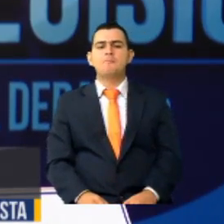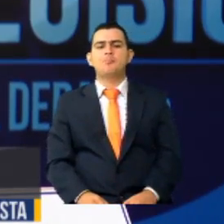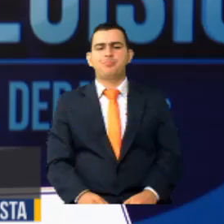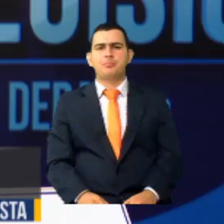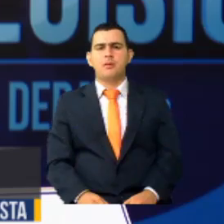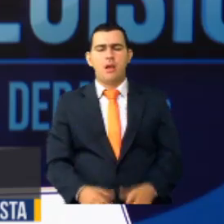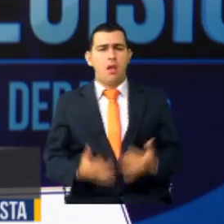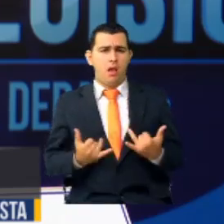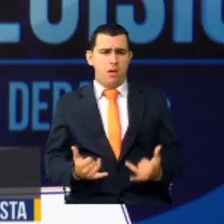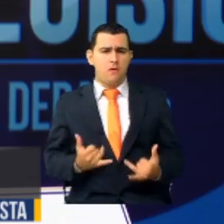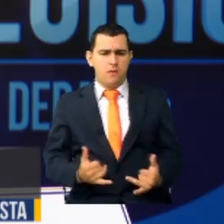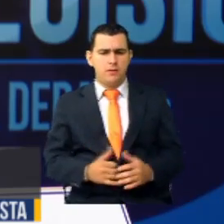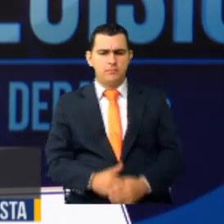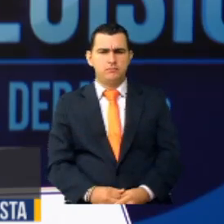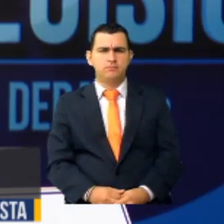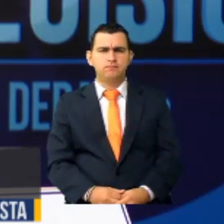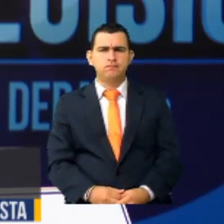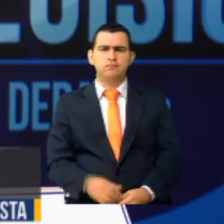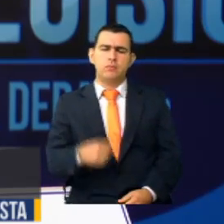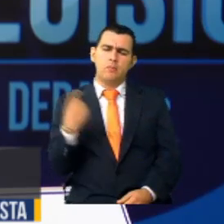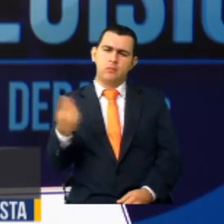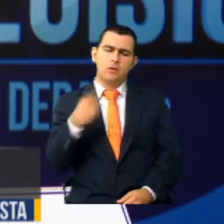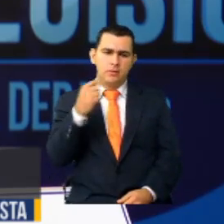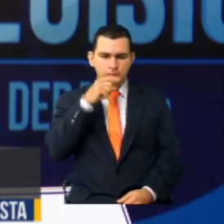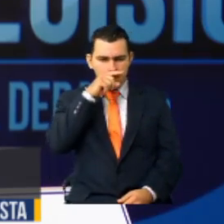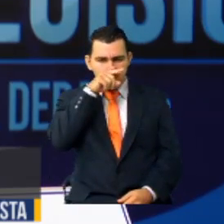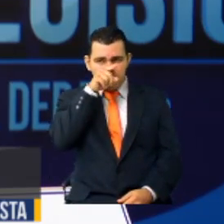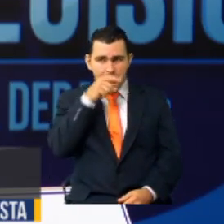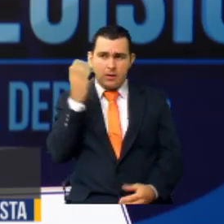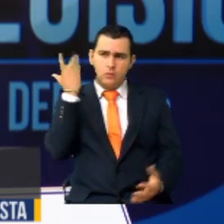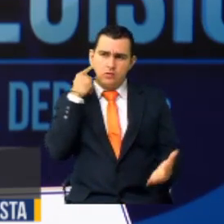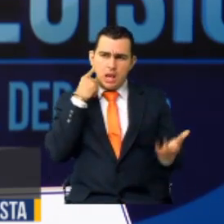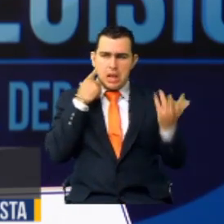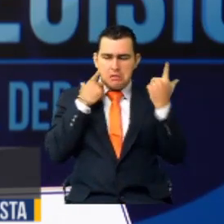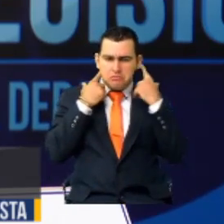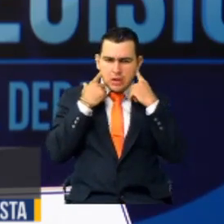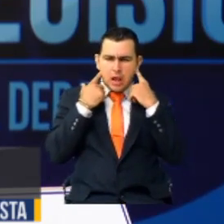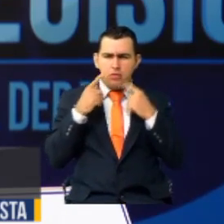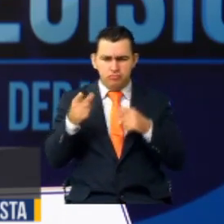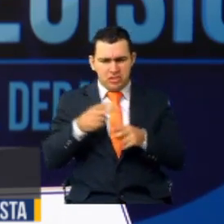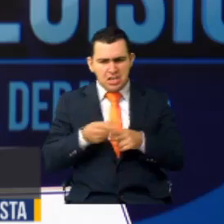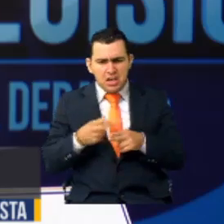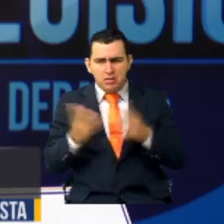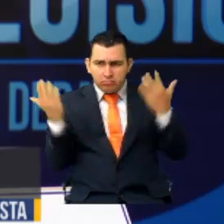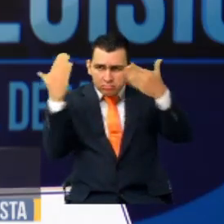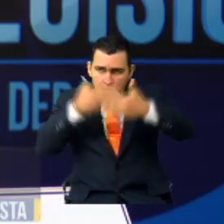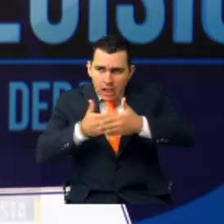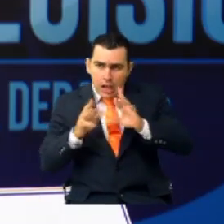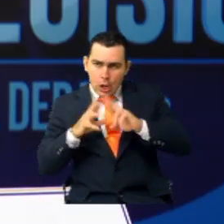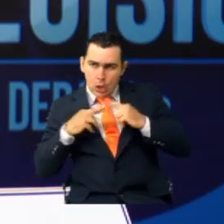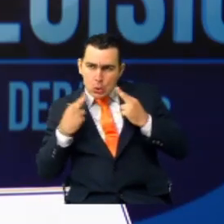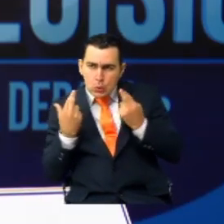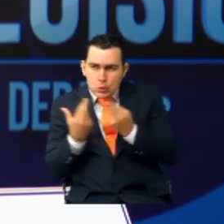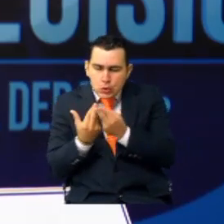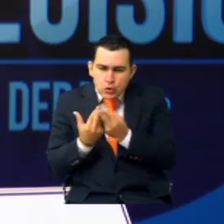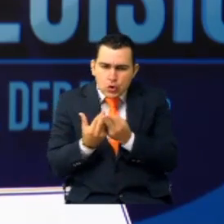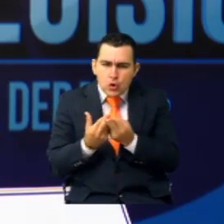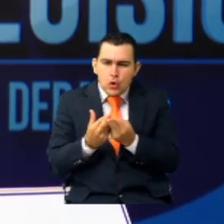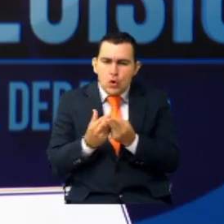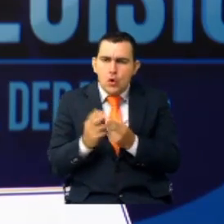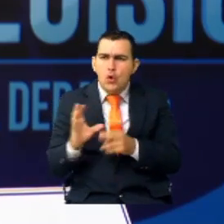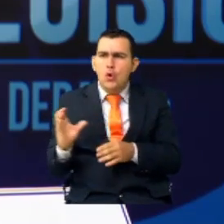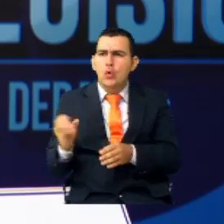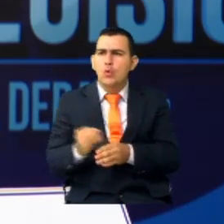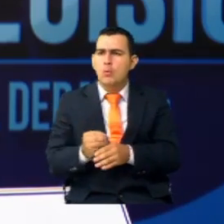indudablemente pues hemos venido escuchando de reuniones que se realizaron entre las directivas de su partido y también de